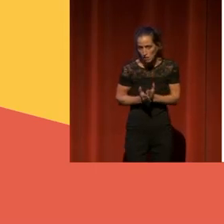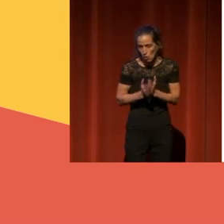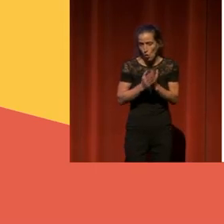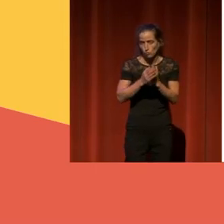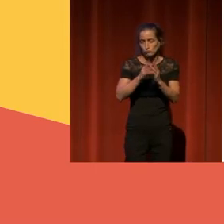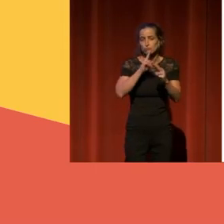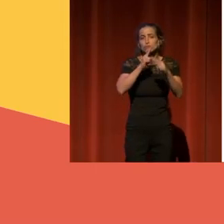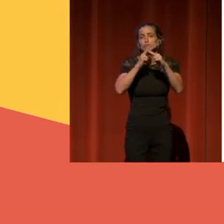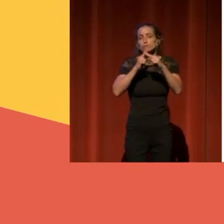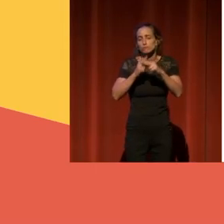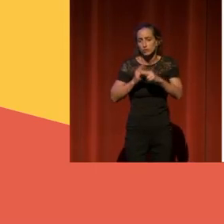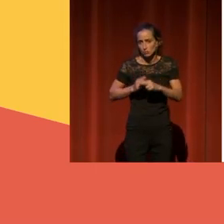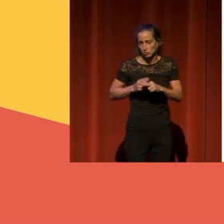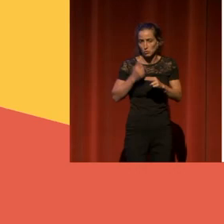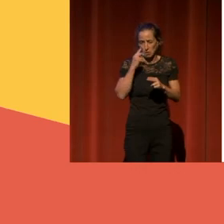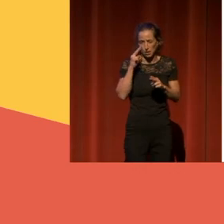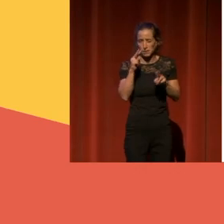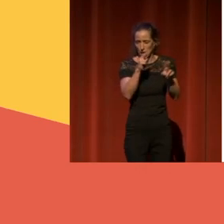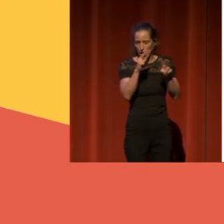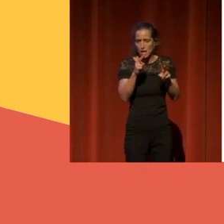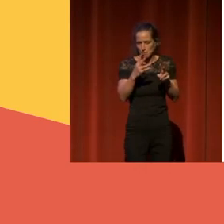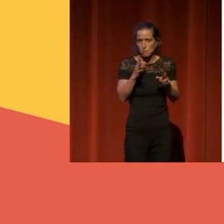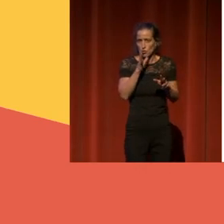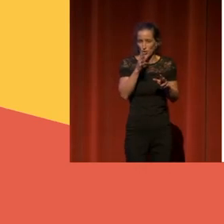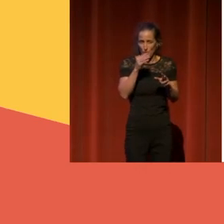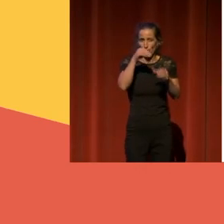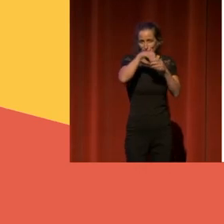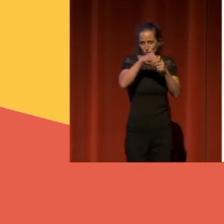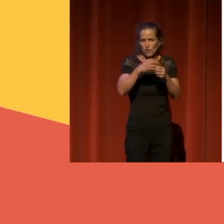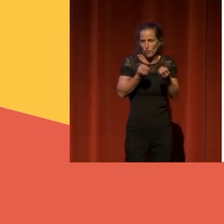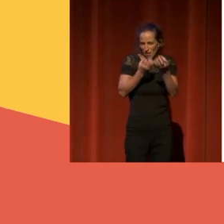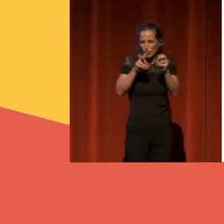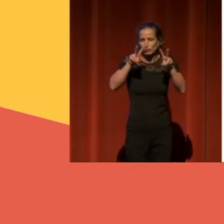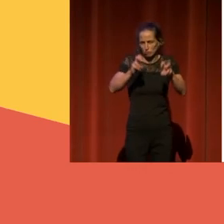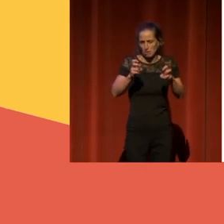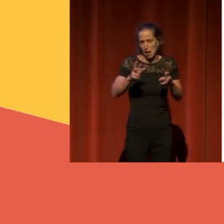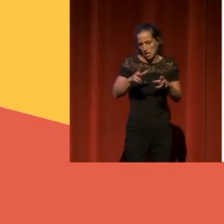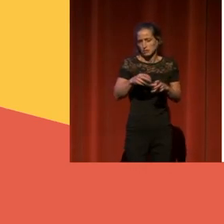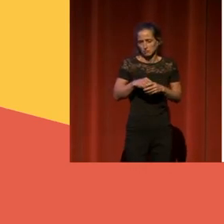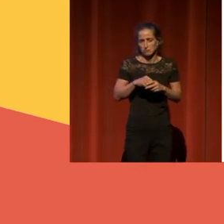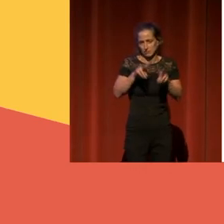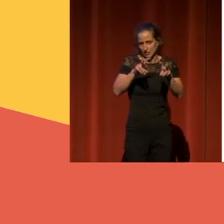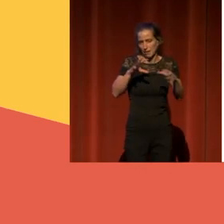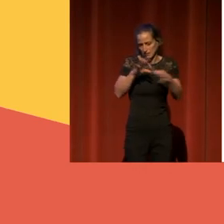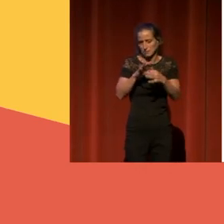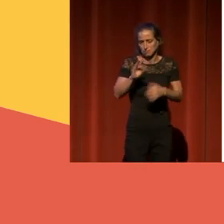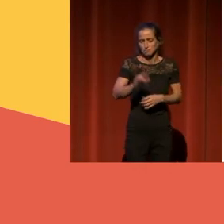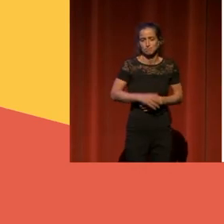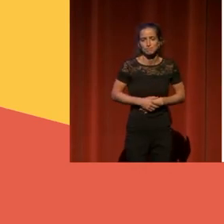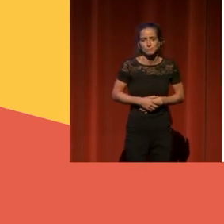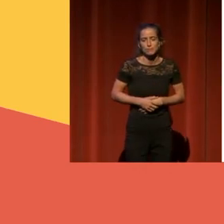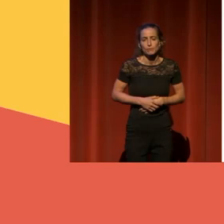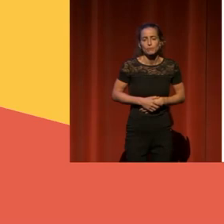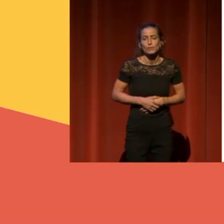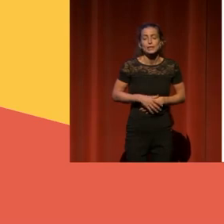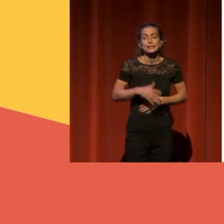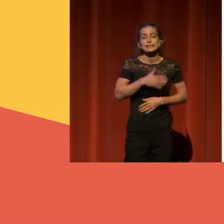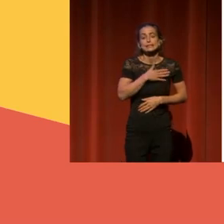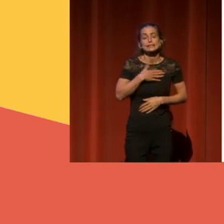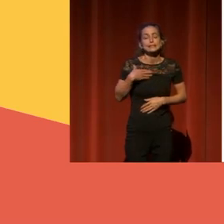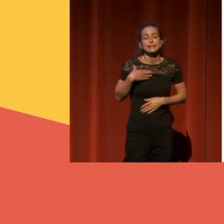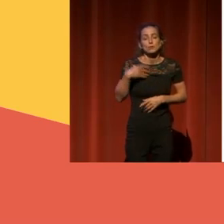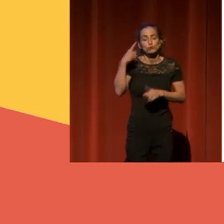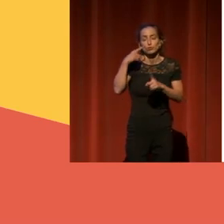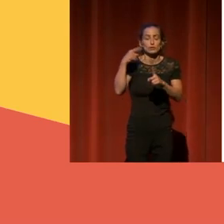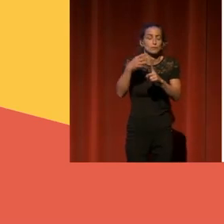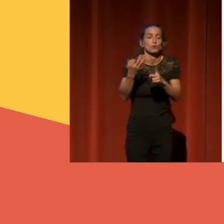están siendo objeto de atención y también de bibliografía y que merece la pena conocer. En este contexto, como os digo, el objetivo que nos planteamos